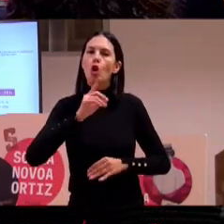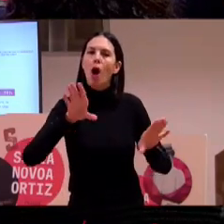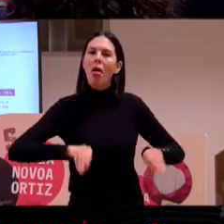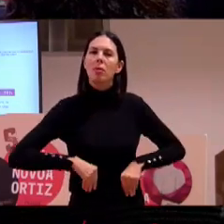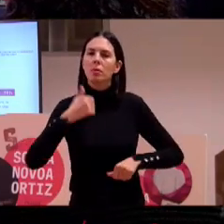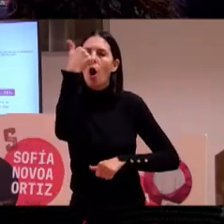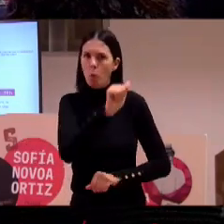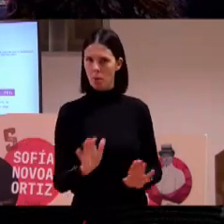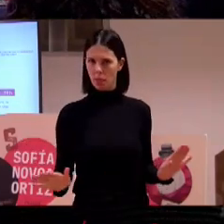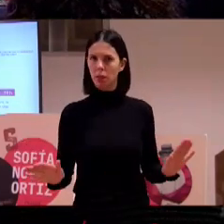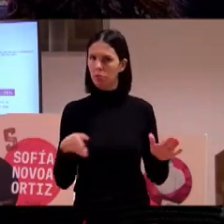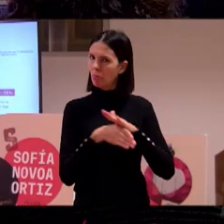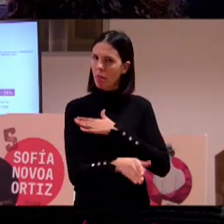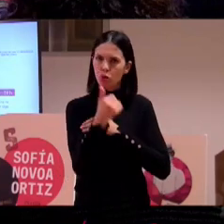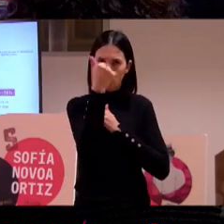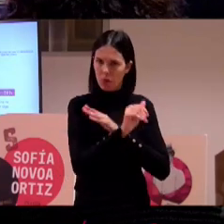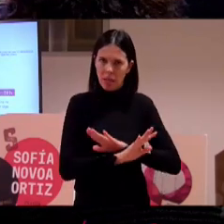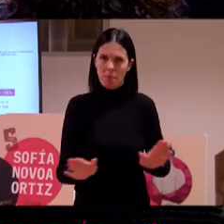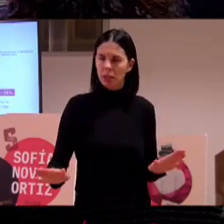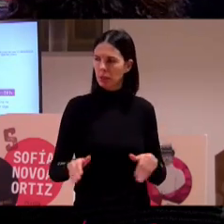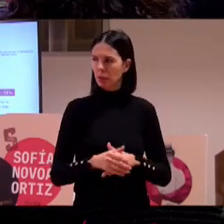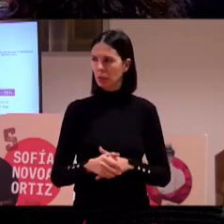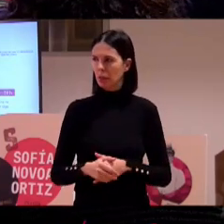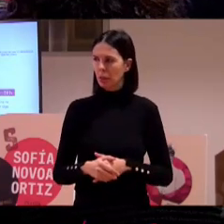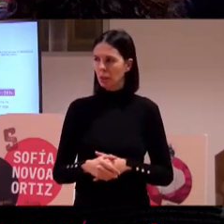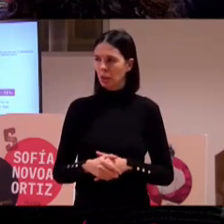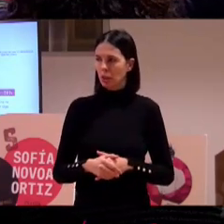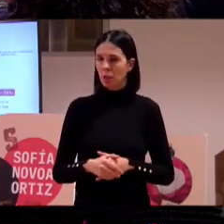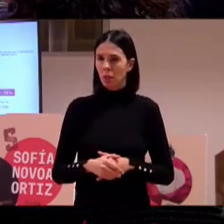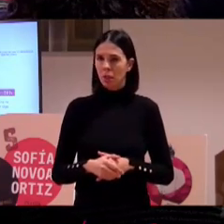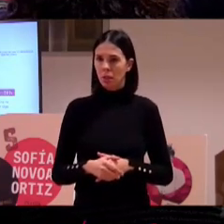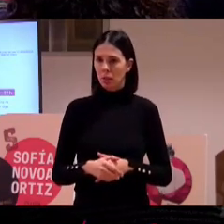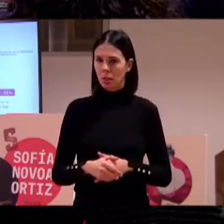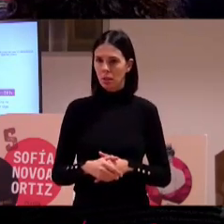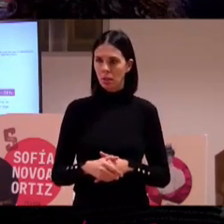hombres. Y a los 11, que son parte